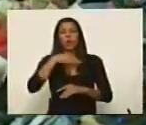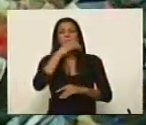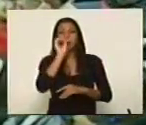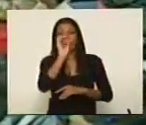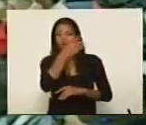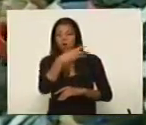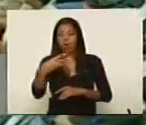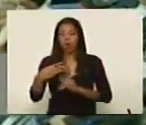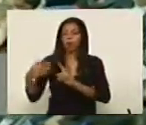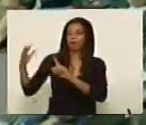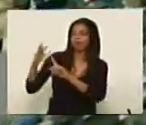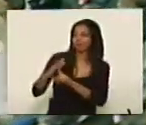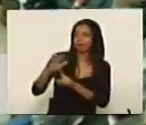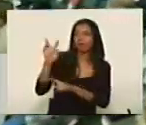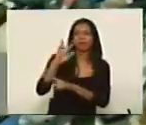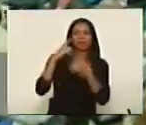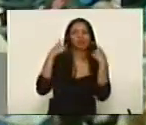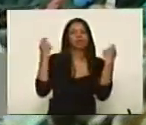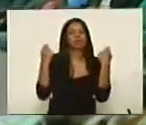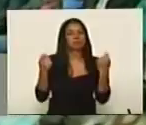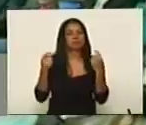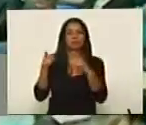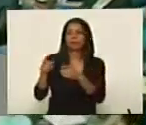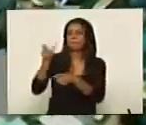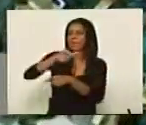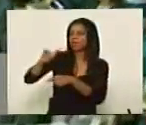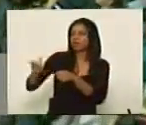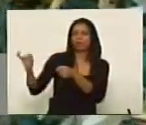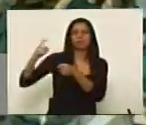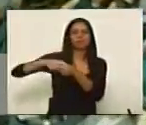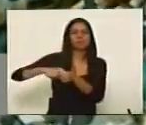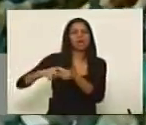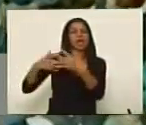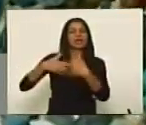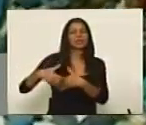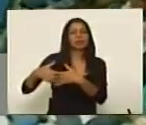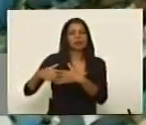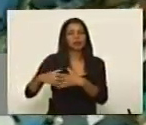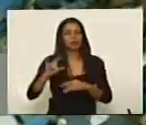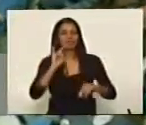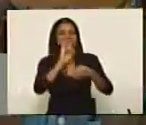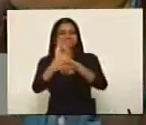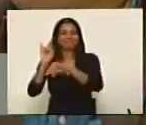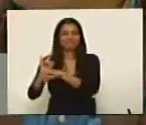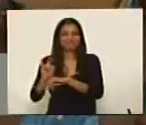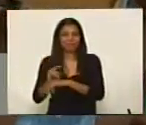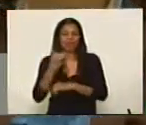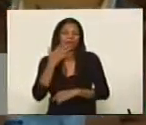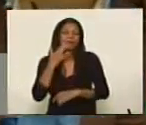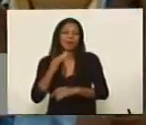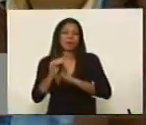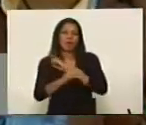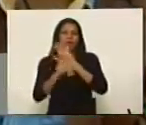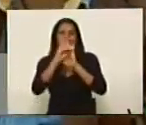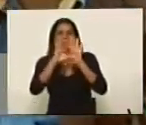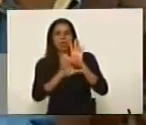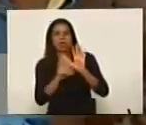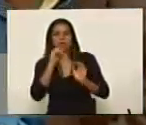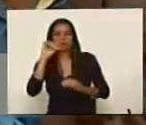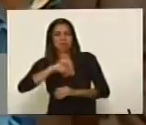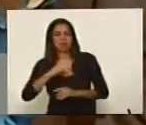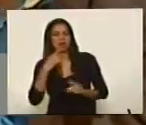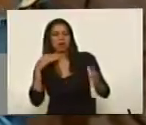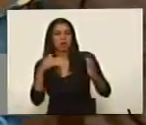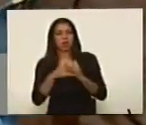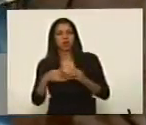de Venezuela, los promotores de aquel decreto, por supuesto, en su oferta engañosa, decían que ese decreto y sus sanciones eran solamente